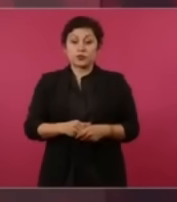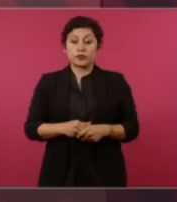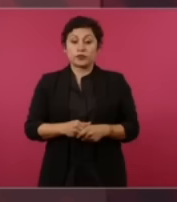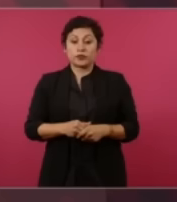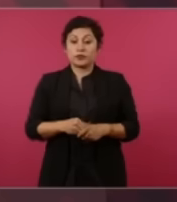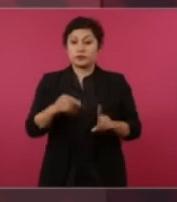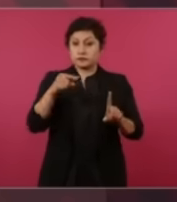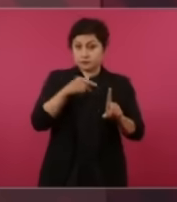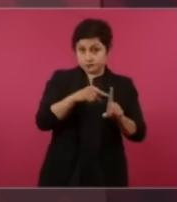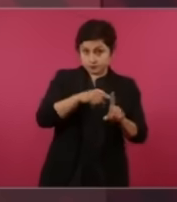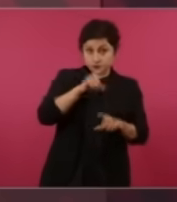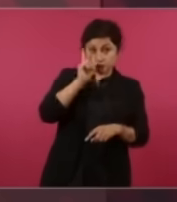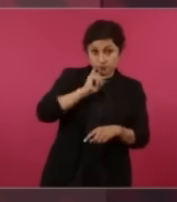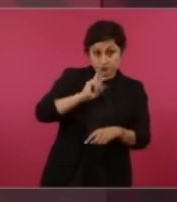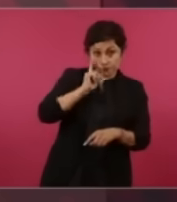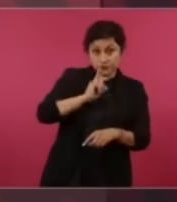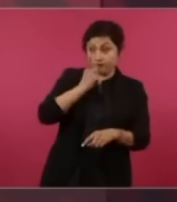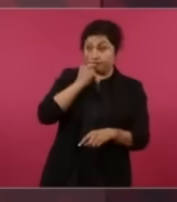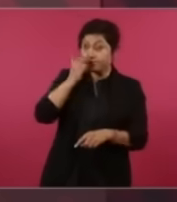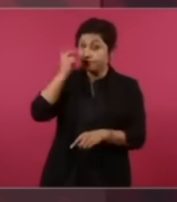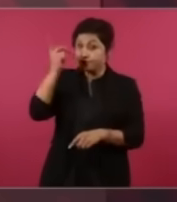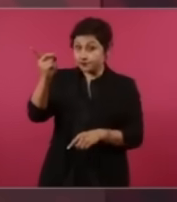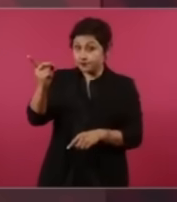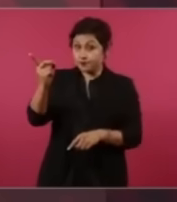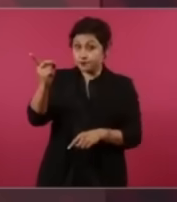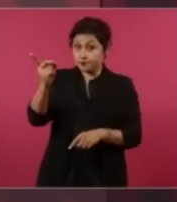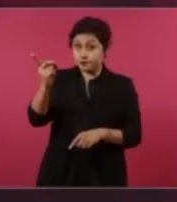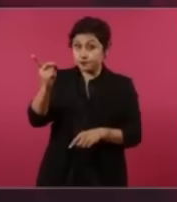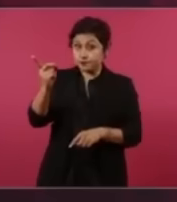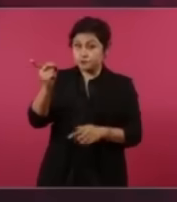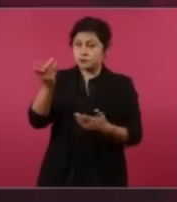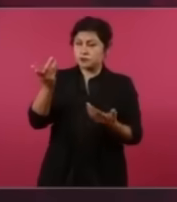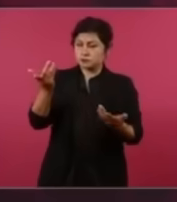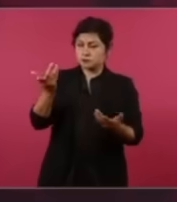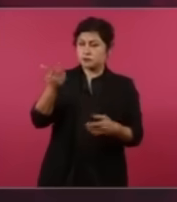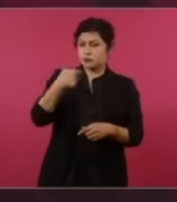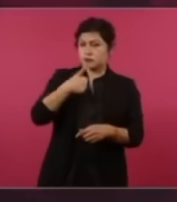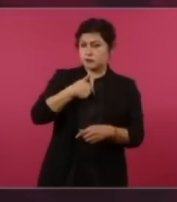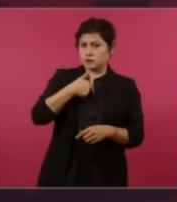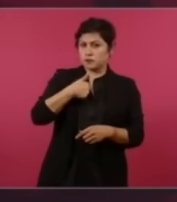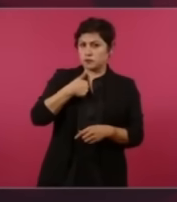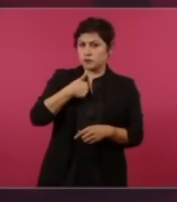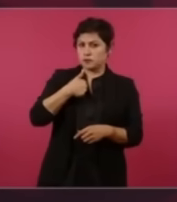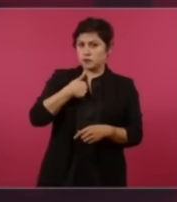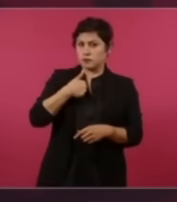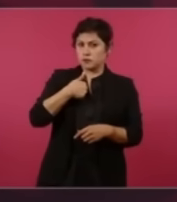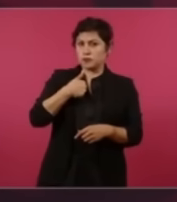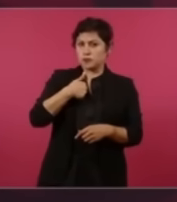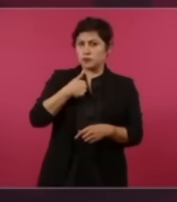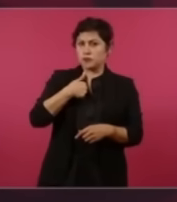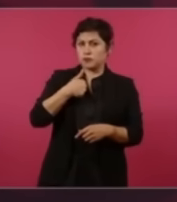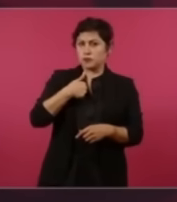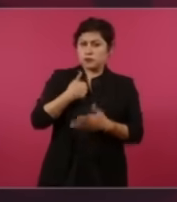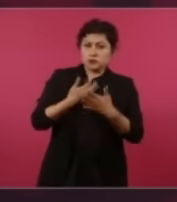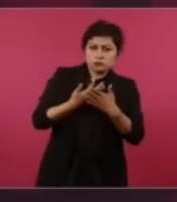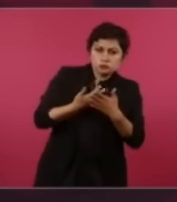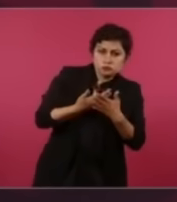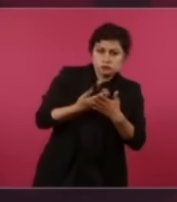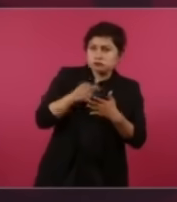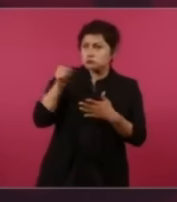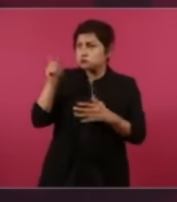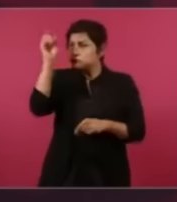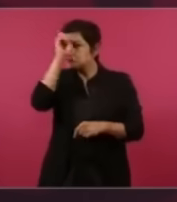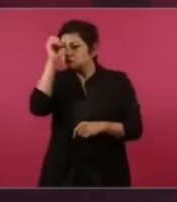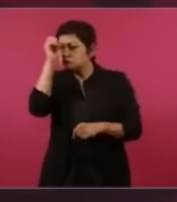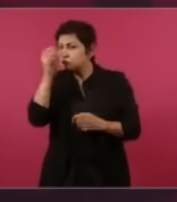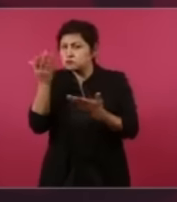la señora del Vester que está muy pendiente de lo que él pueda opinar, ¿no? Y que